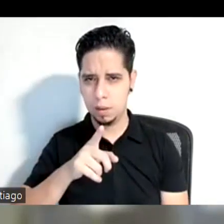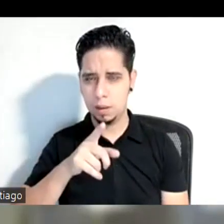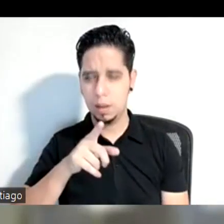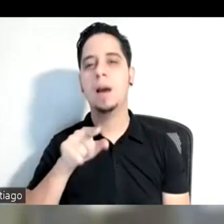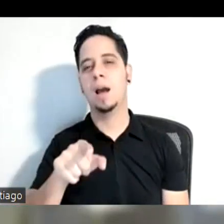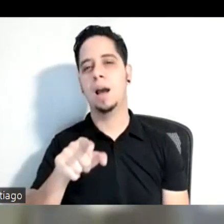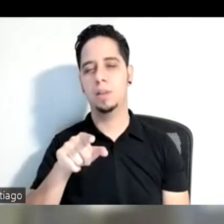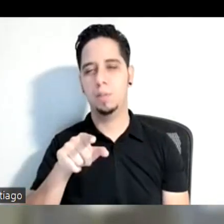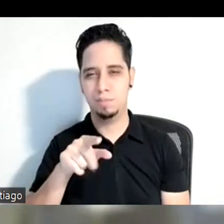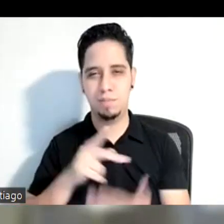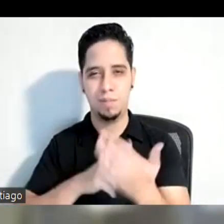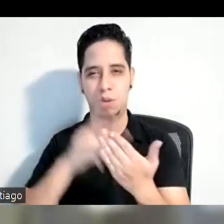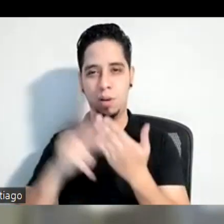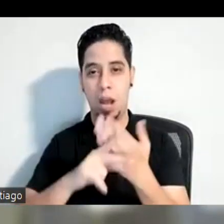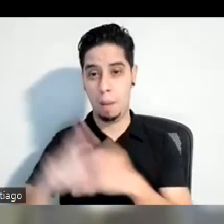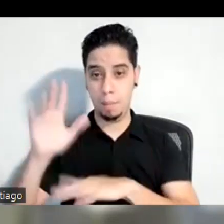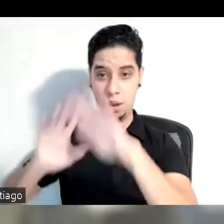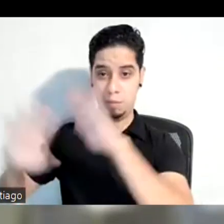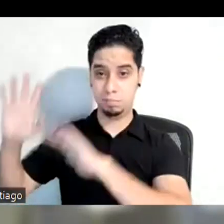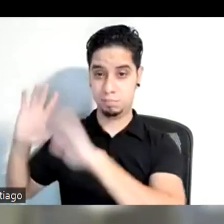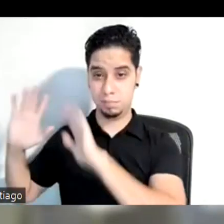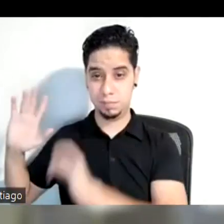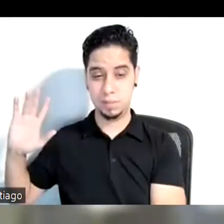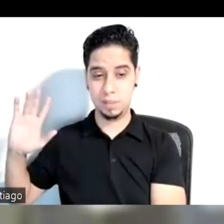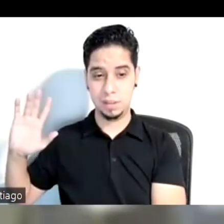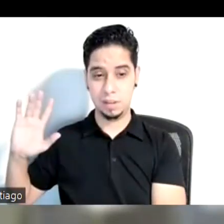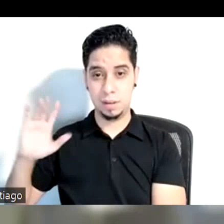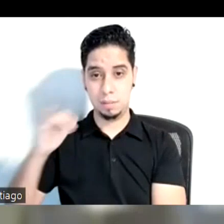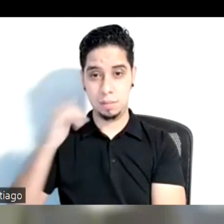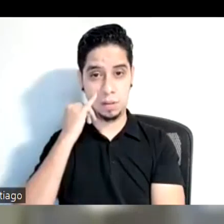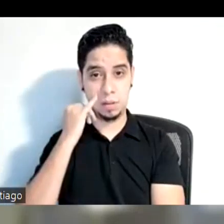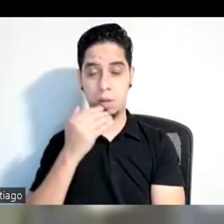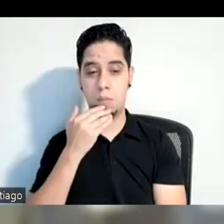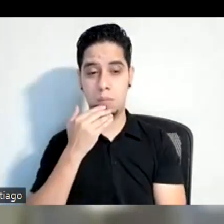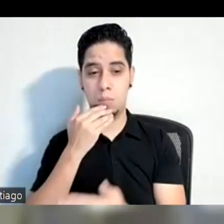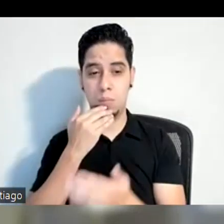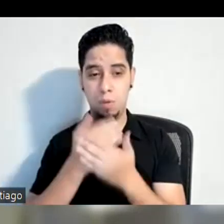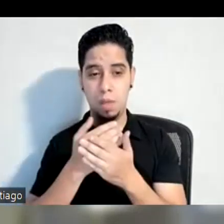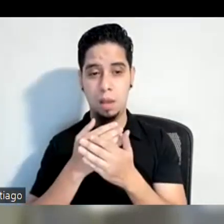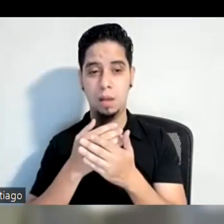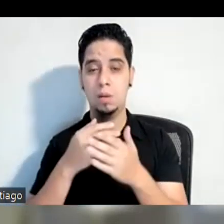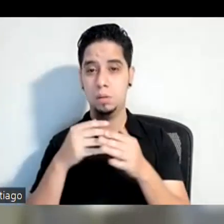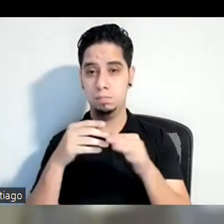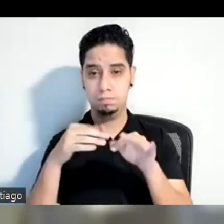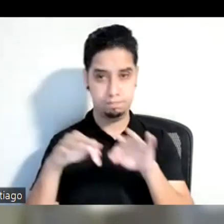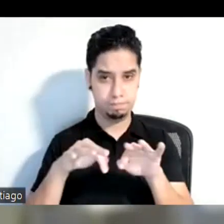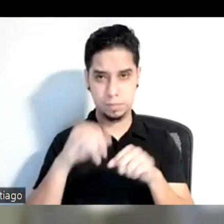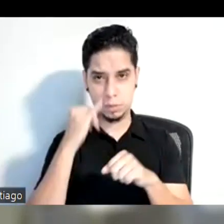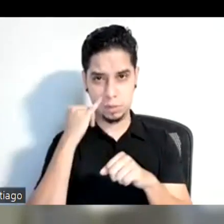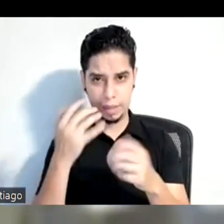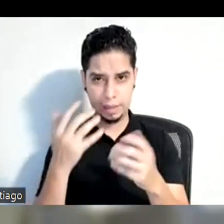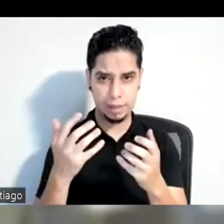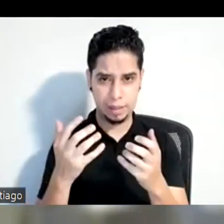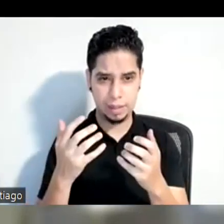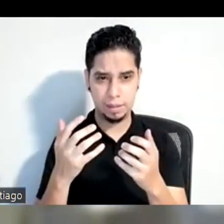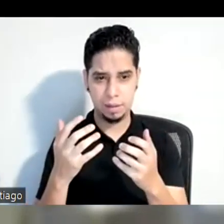los episodios pasados. Si usted, mira, esto puede ser una buena trivia, no es la que va a decir Adriana, pero usted quiere ver